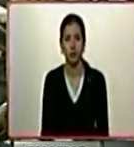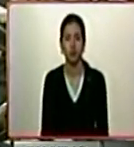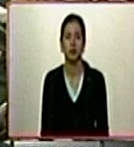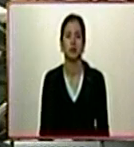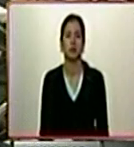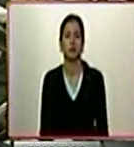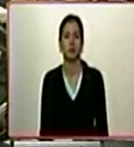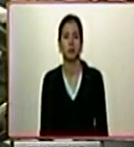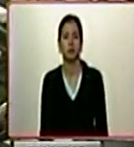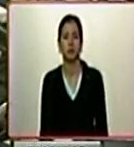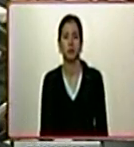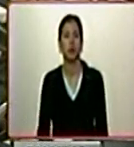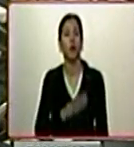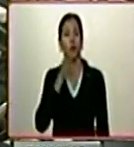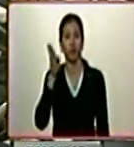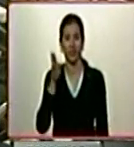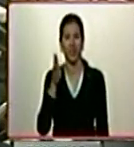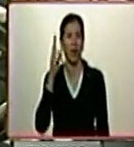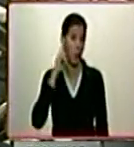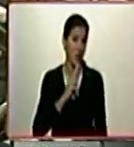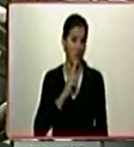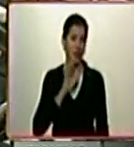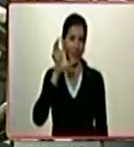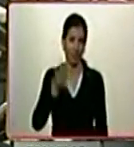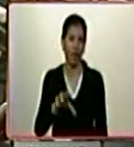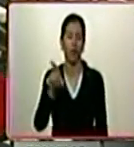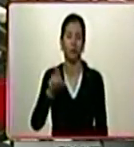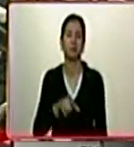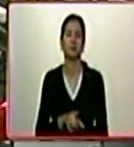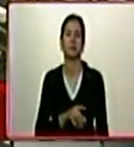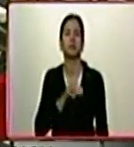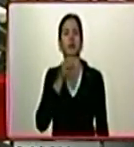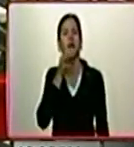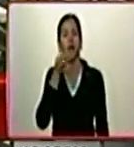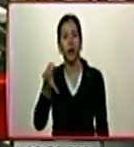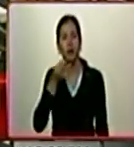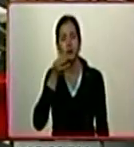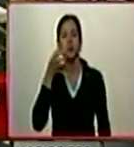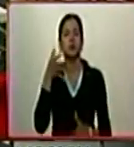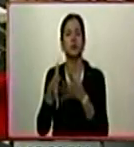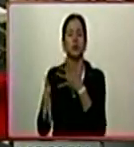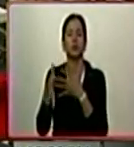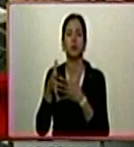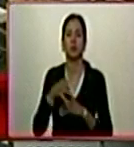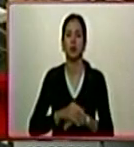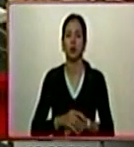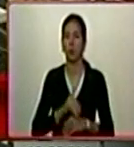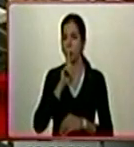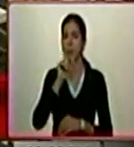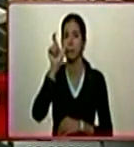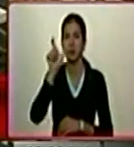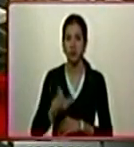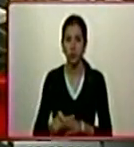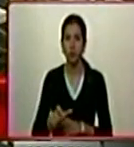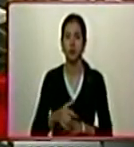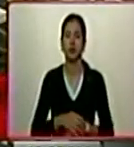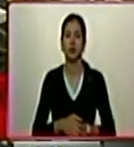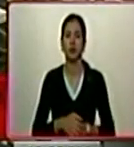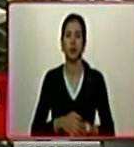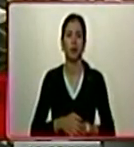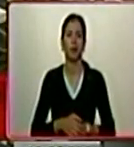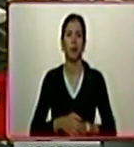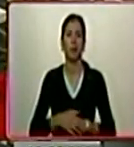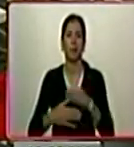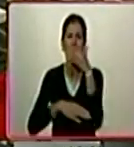conversaba en su visita al estado Bolívar sobre una persona con prácticas de AMPA paramilitar,